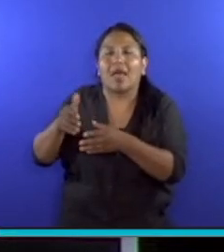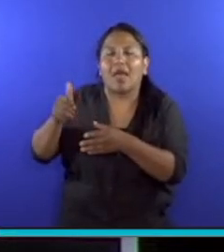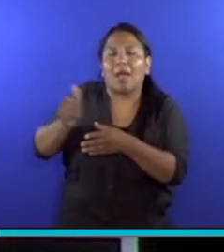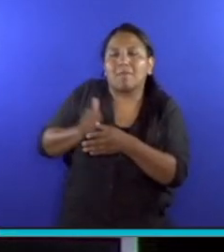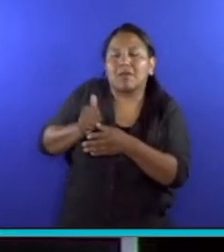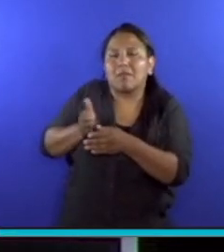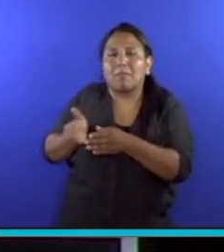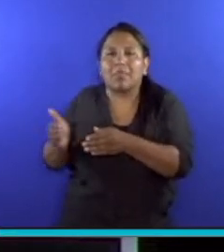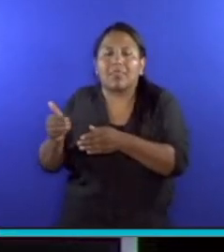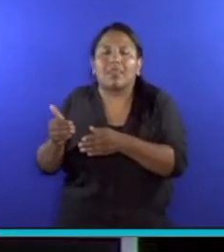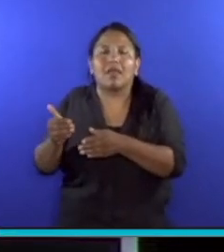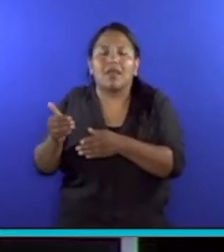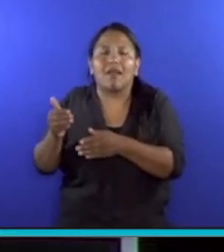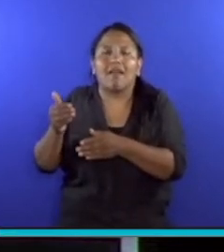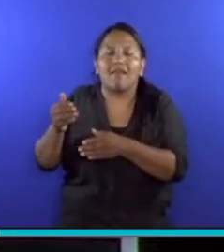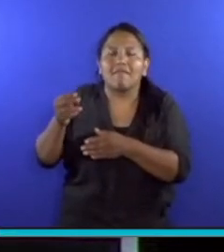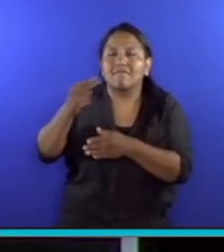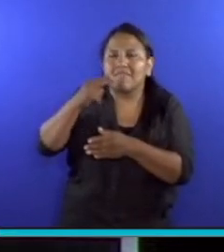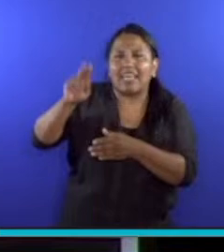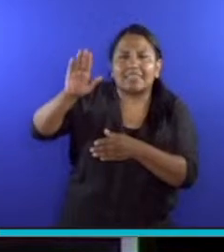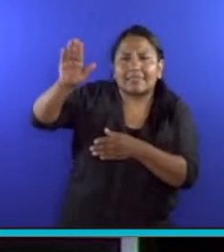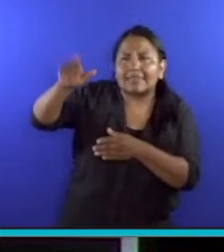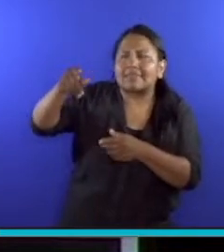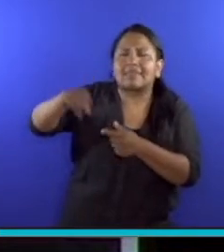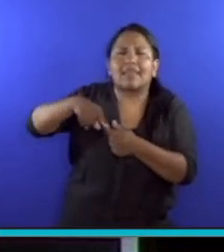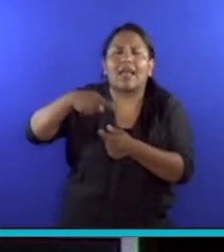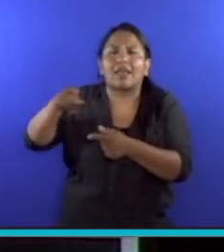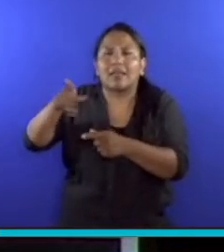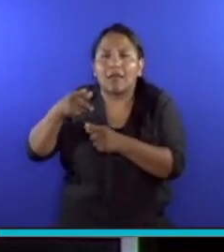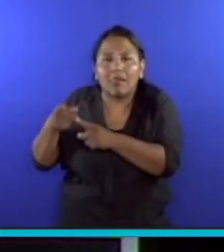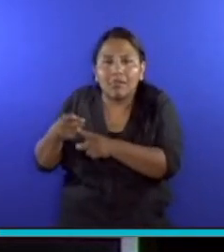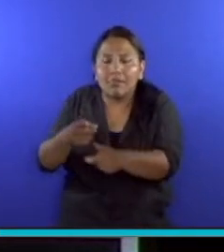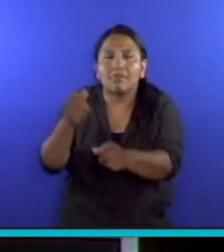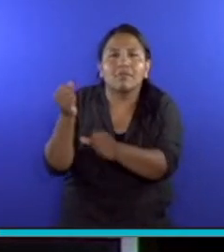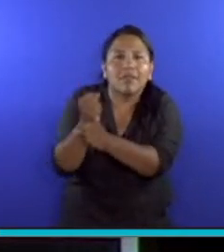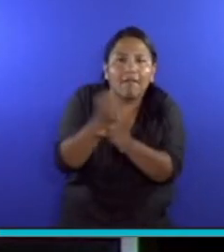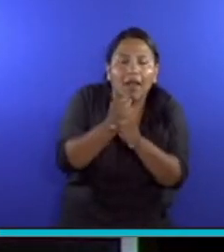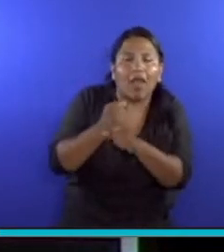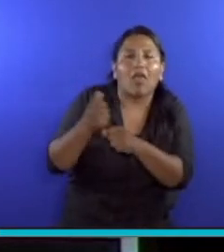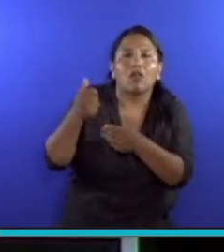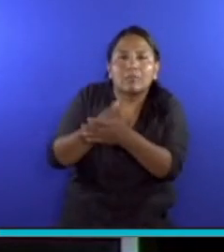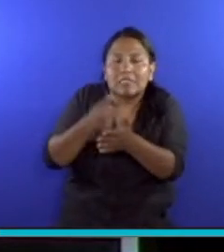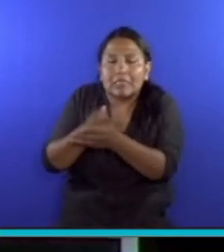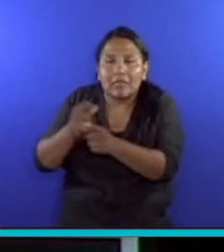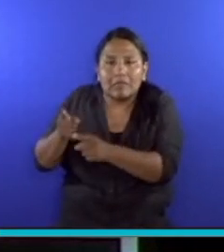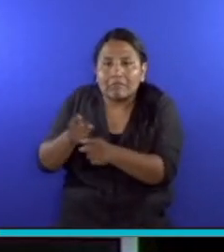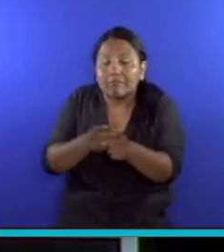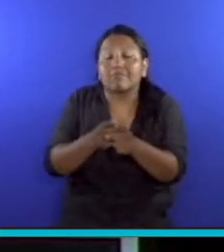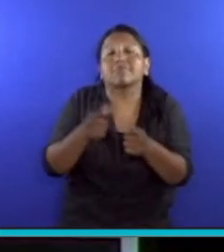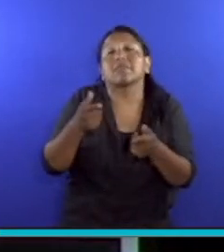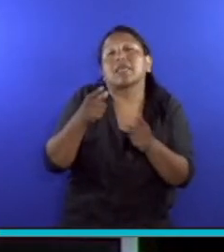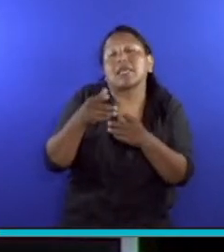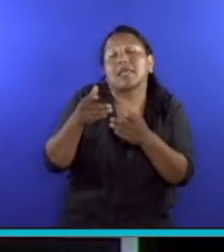que salían a perseguir trabajadores y militantes, entre ellos el militante del